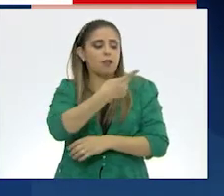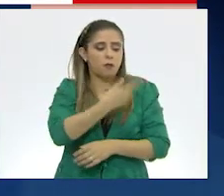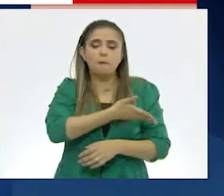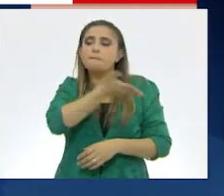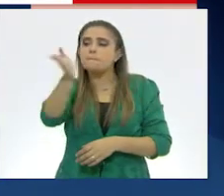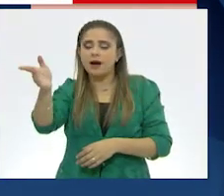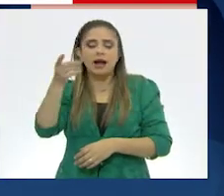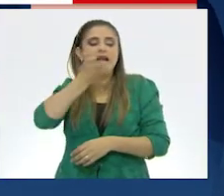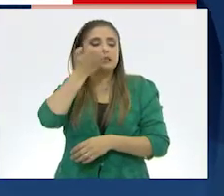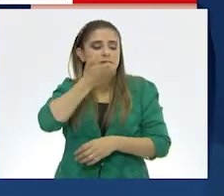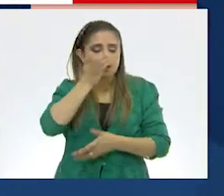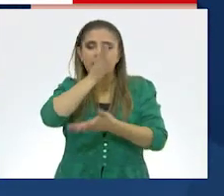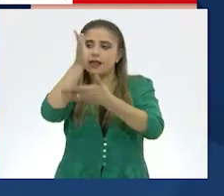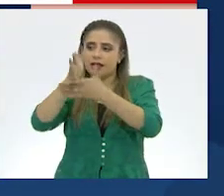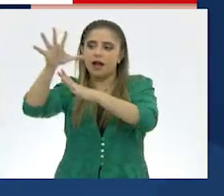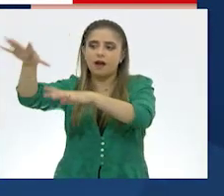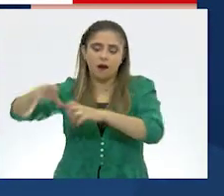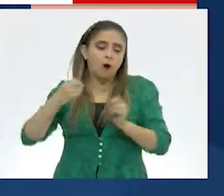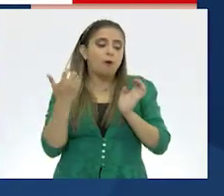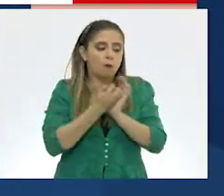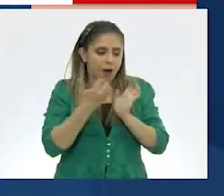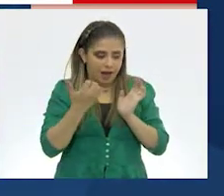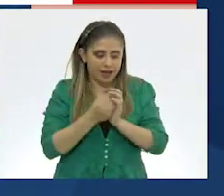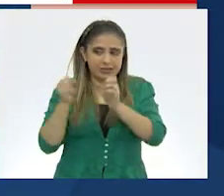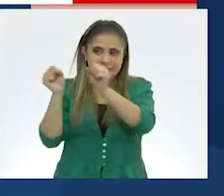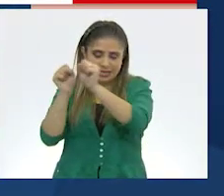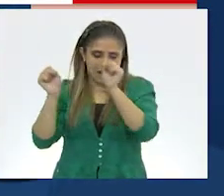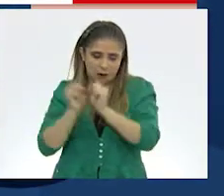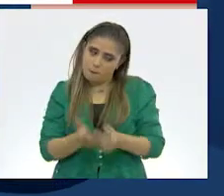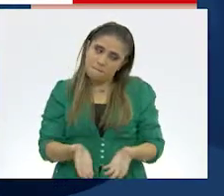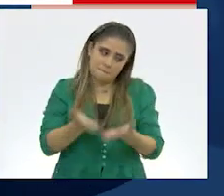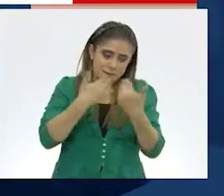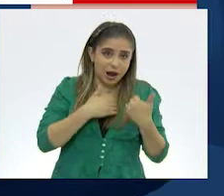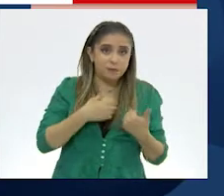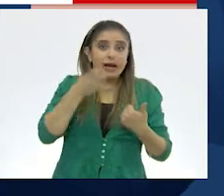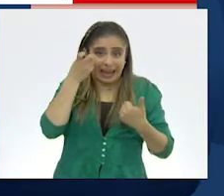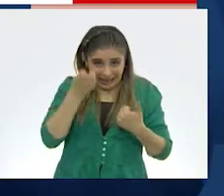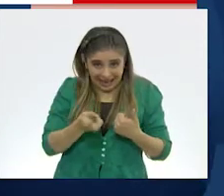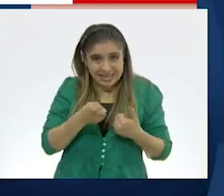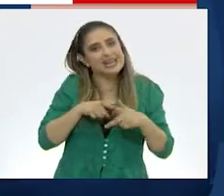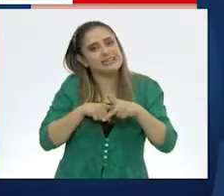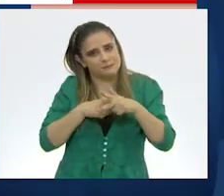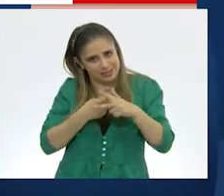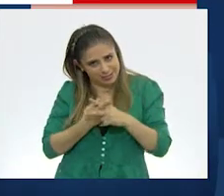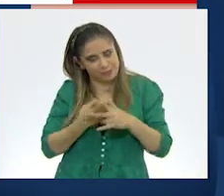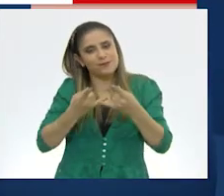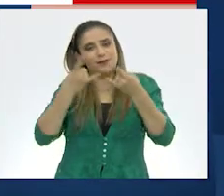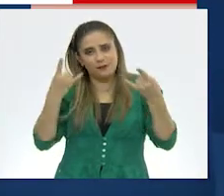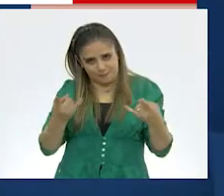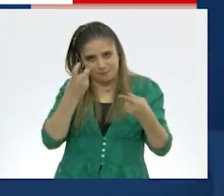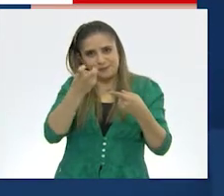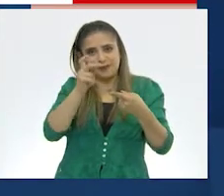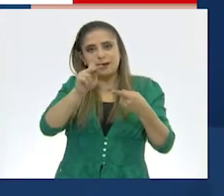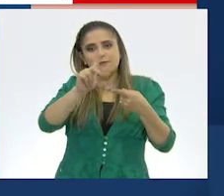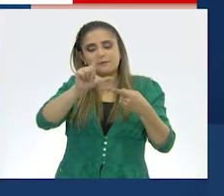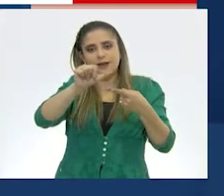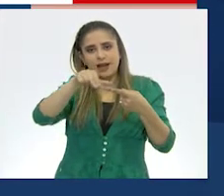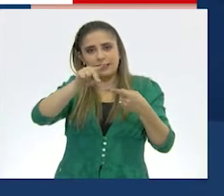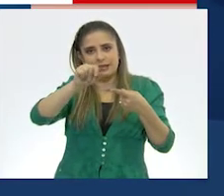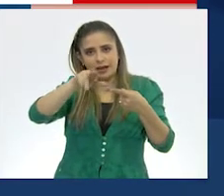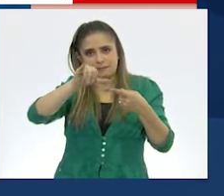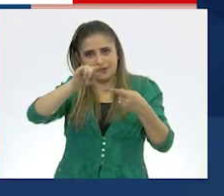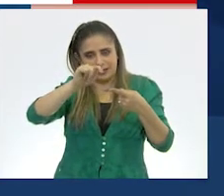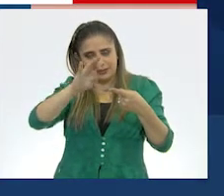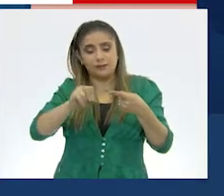los cuadernos del salón. Ese fue el inicio del cuento. En este punto se presentan los personajes y